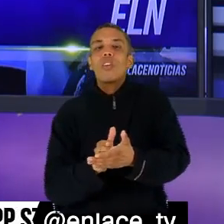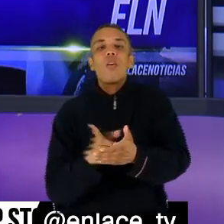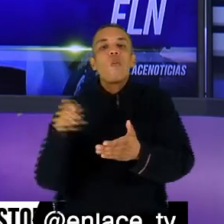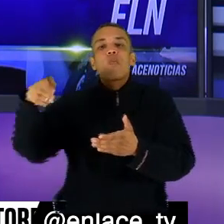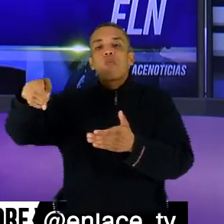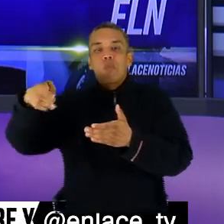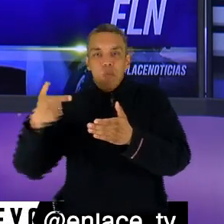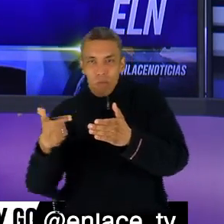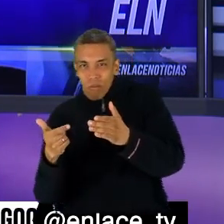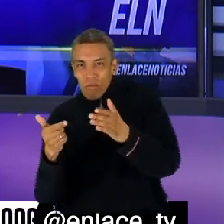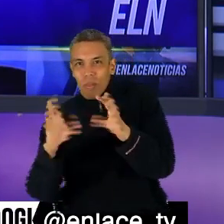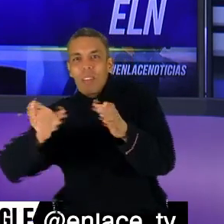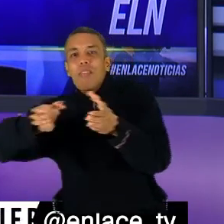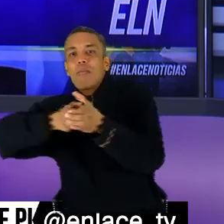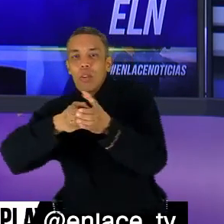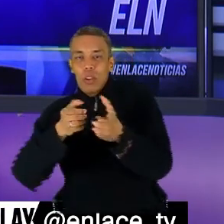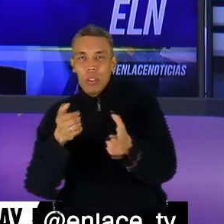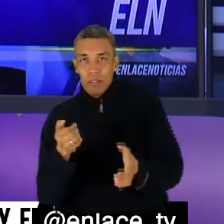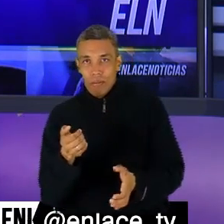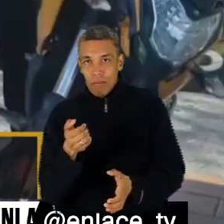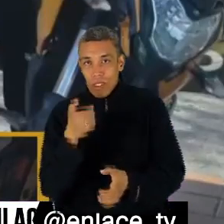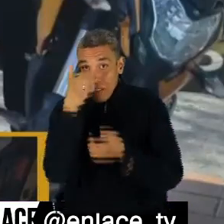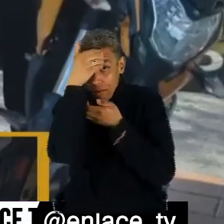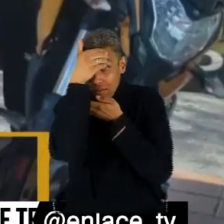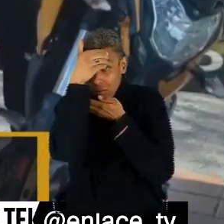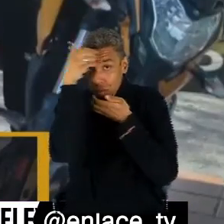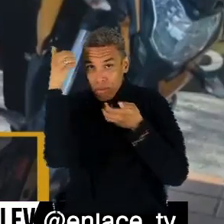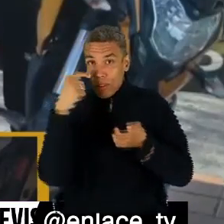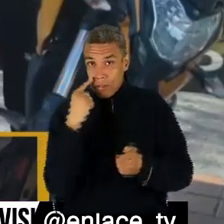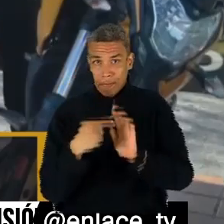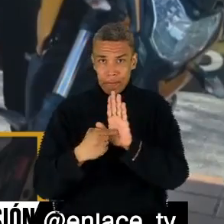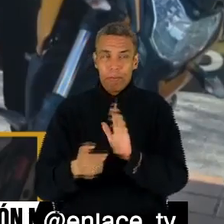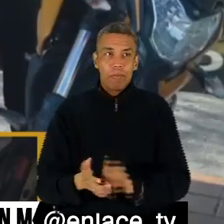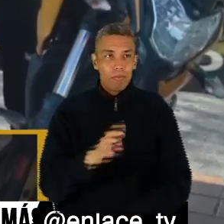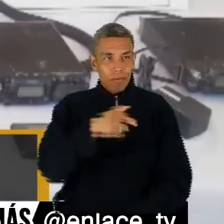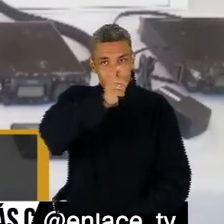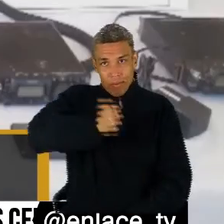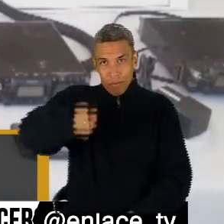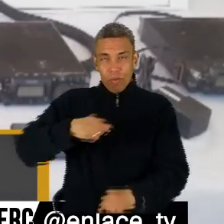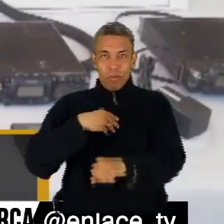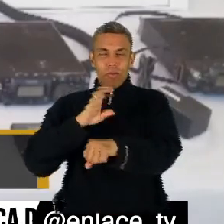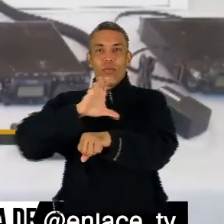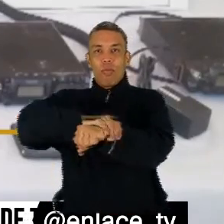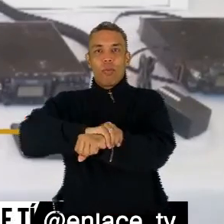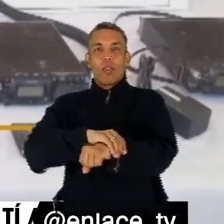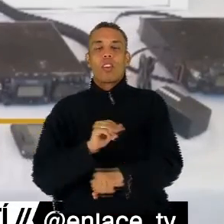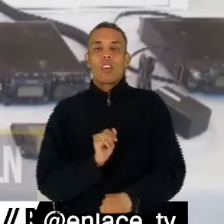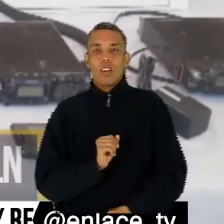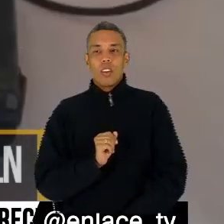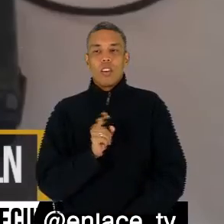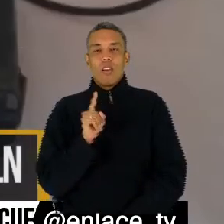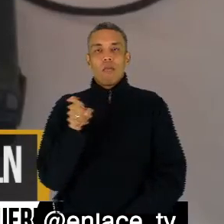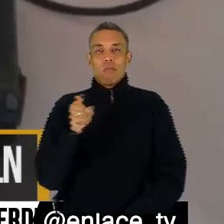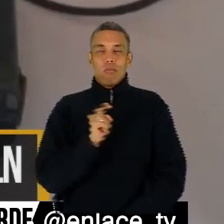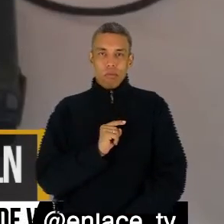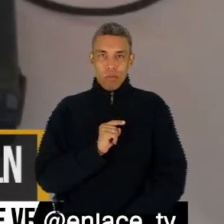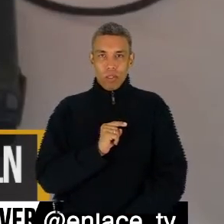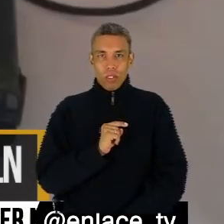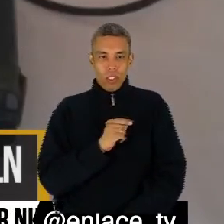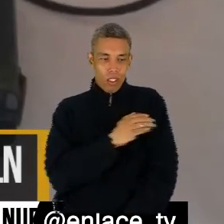esta facción subversiva. Los 2 hombres aprehendidos presuntamente pertenecen al Frente Héroes y Mártires de Santa Rosa